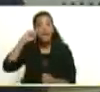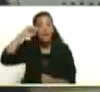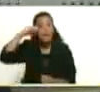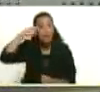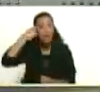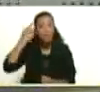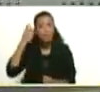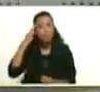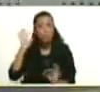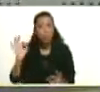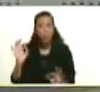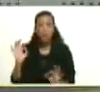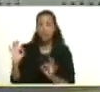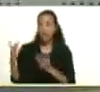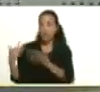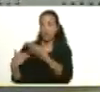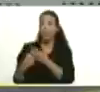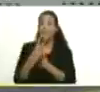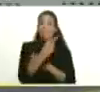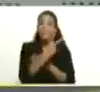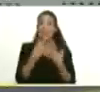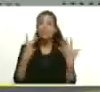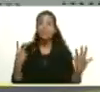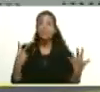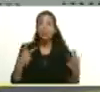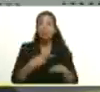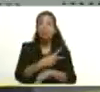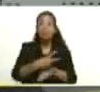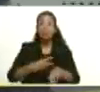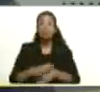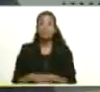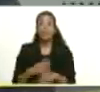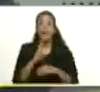Recorrimos 28 horas, presidente,